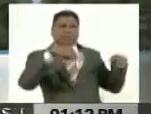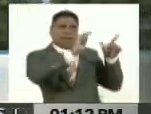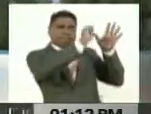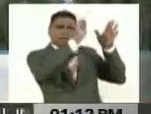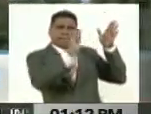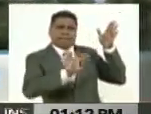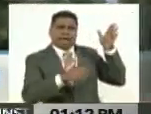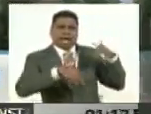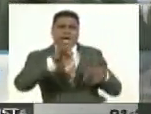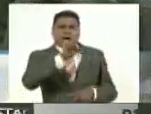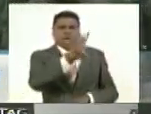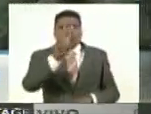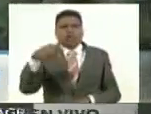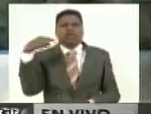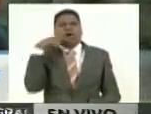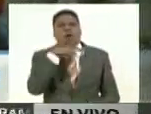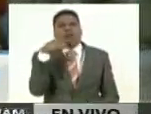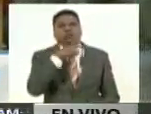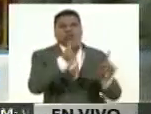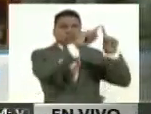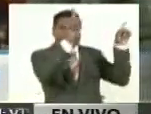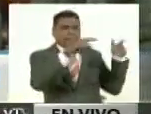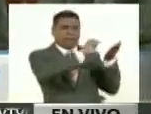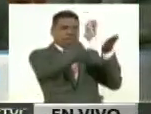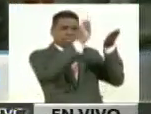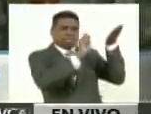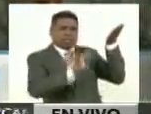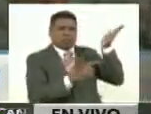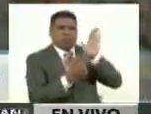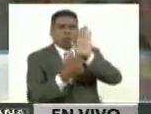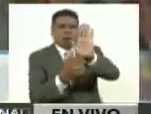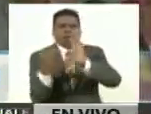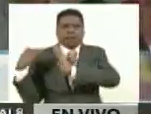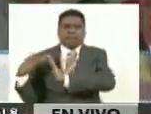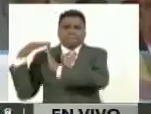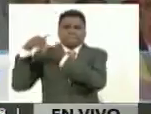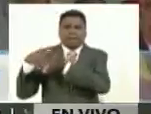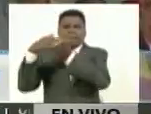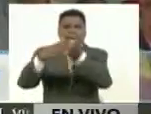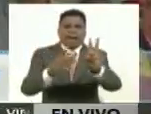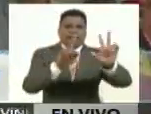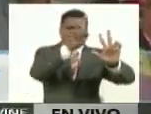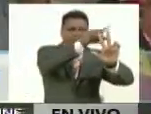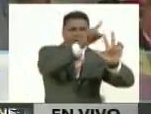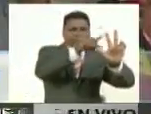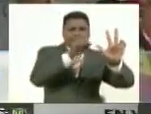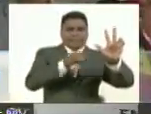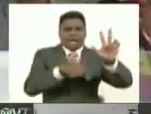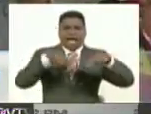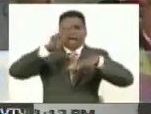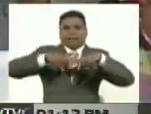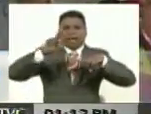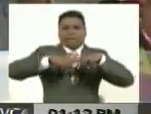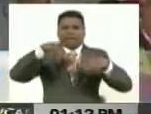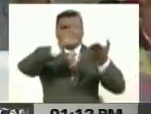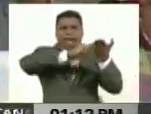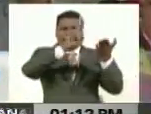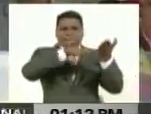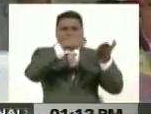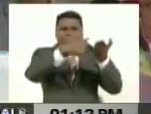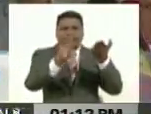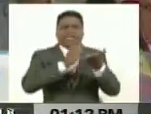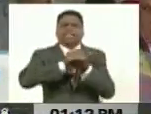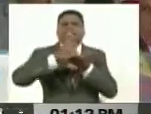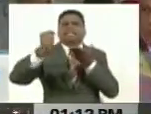octubre. Y teníamos que dibujar la Pinta, la Niña y la Santa María. Y decir ahí lo que